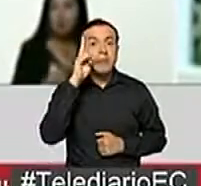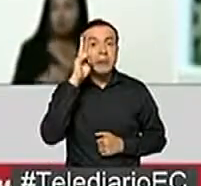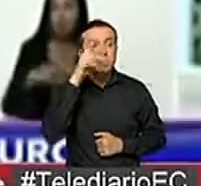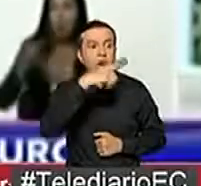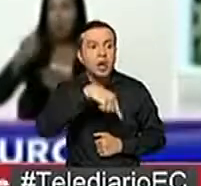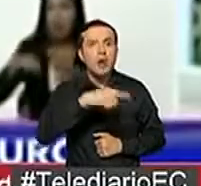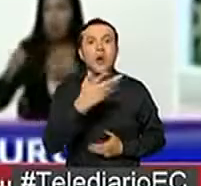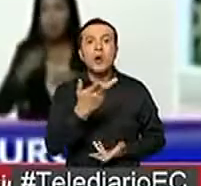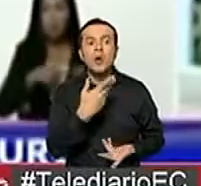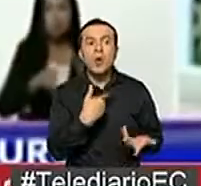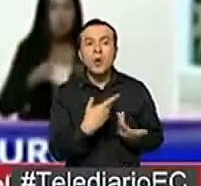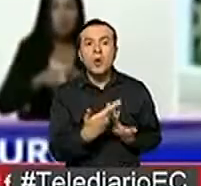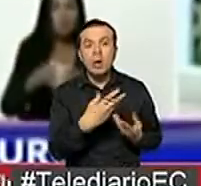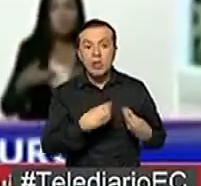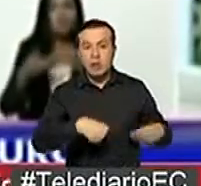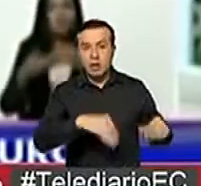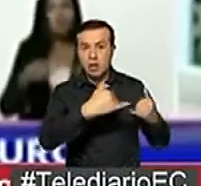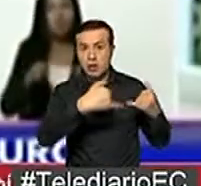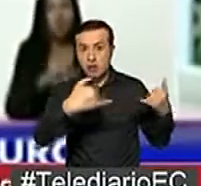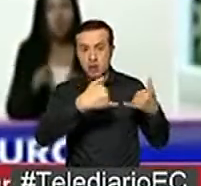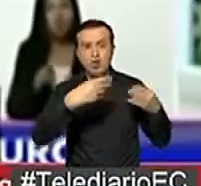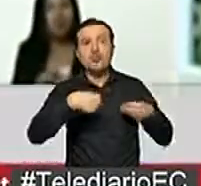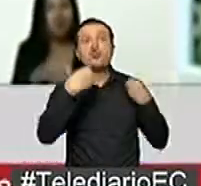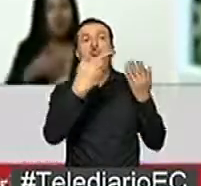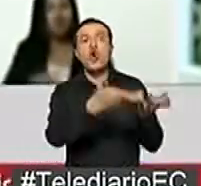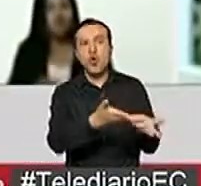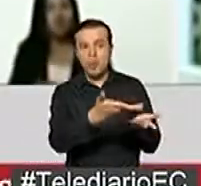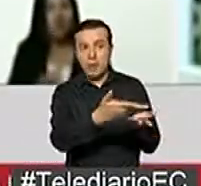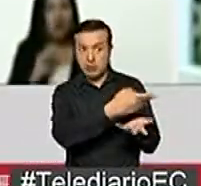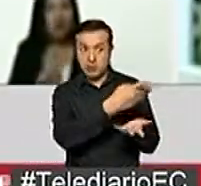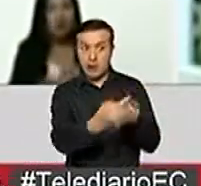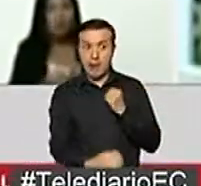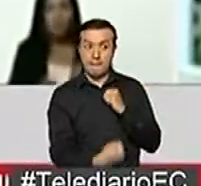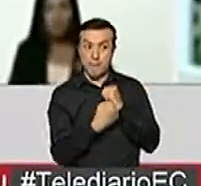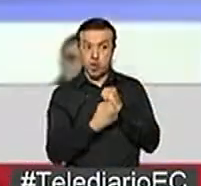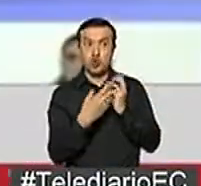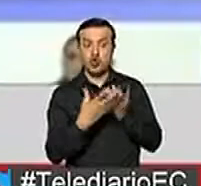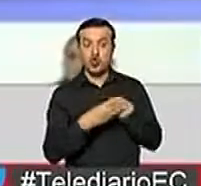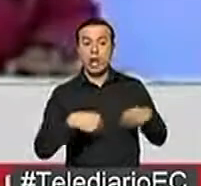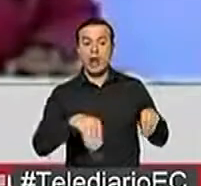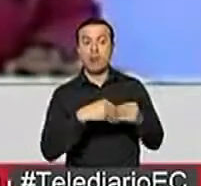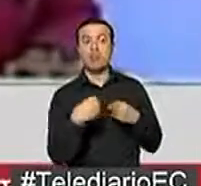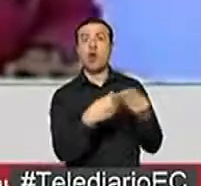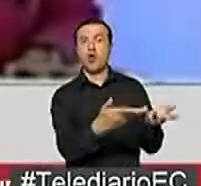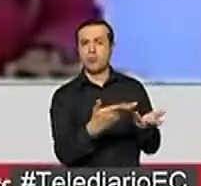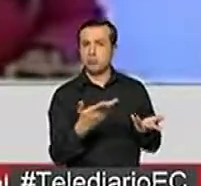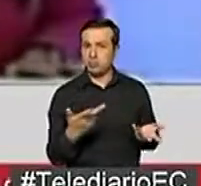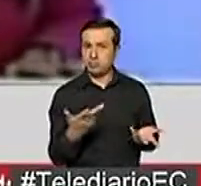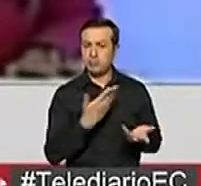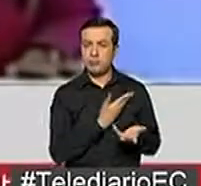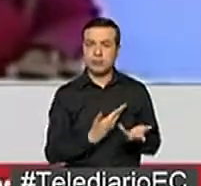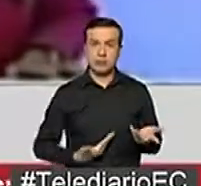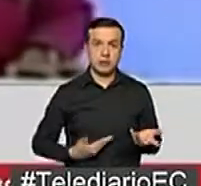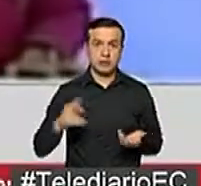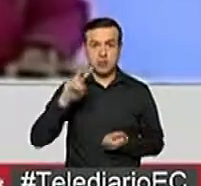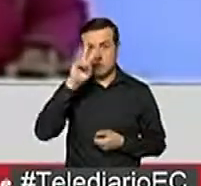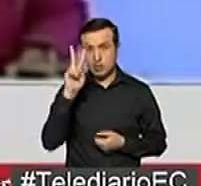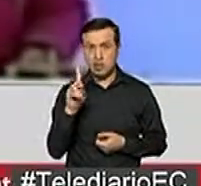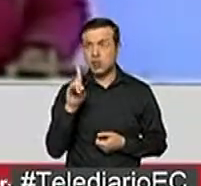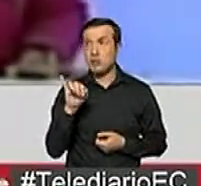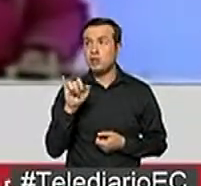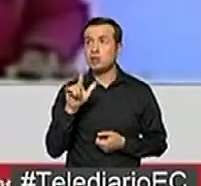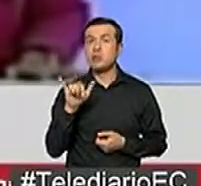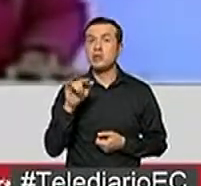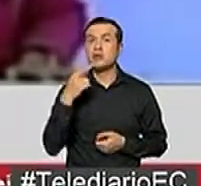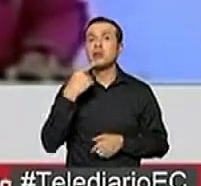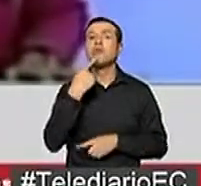Esequibo para entregar el Esequibo a cambio del apoyo político. Esto después de que la presidenta venezolana Delcy Rodríguez